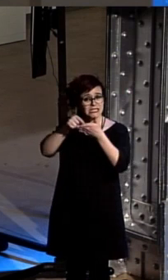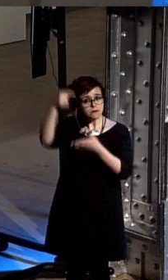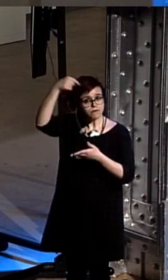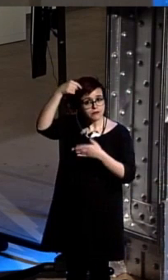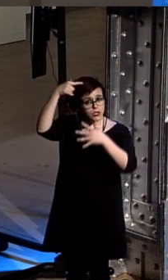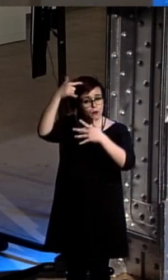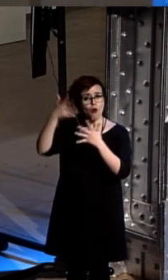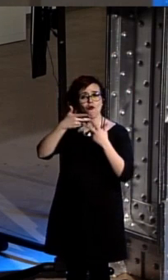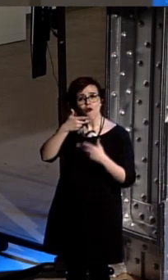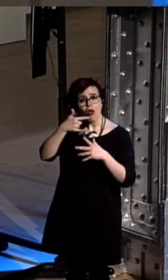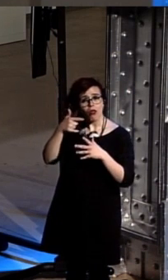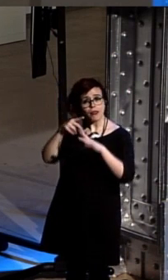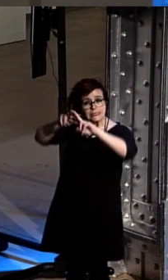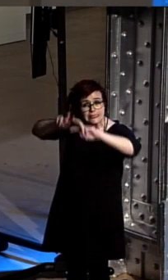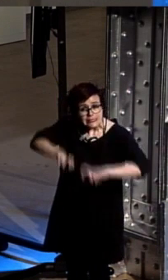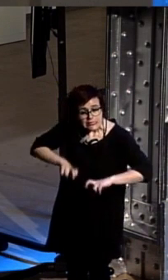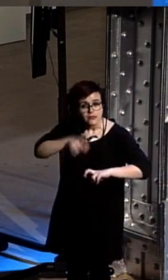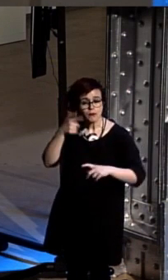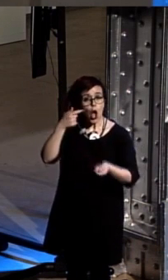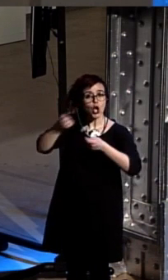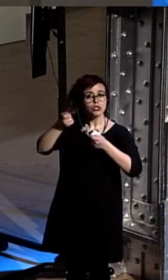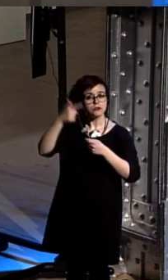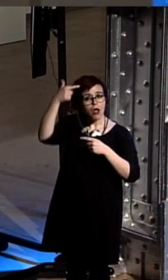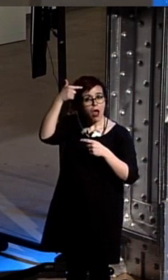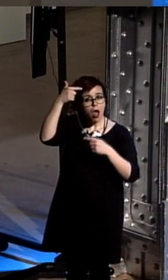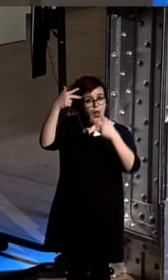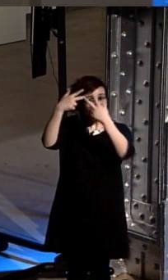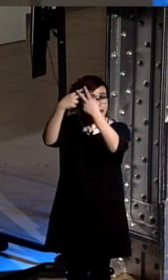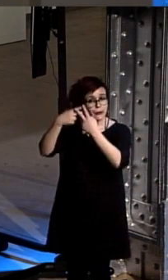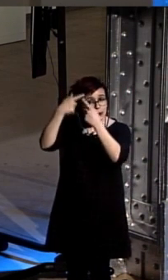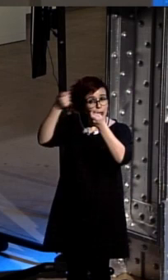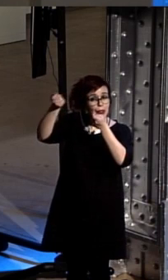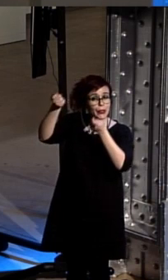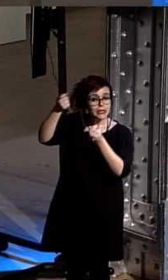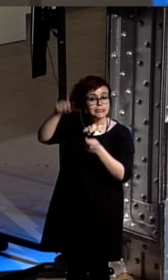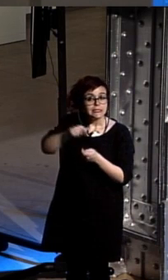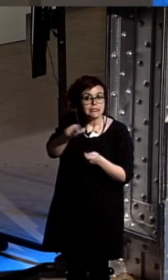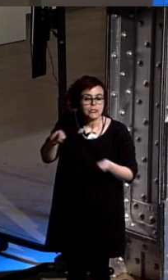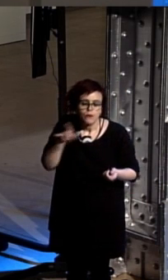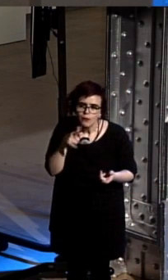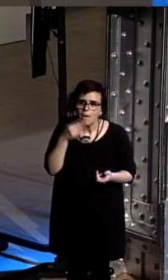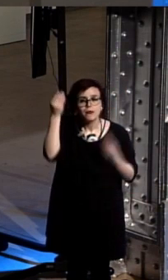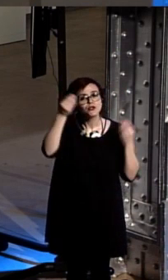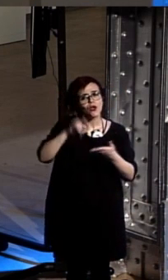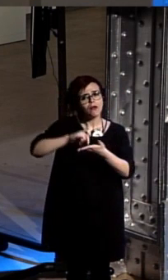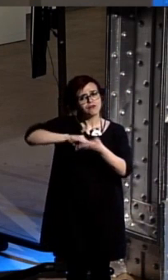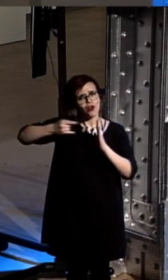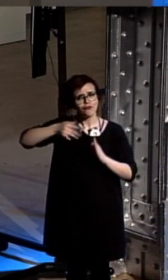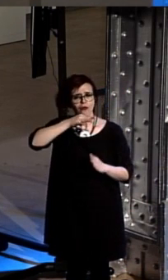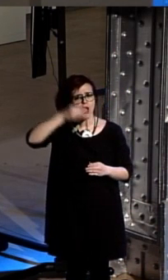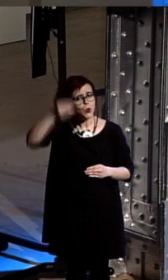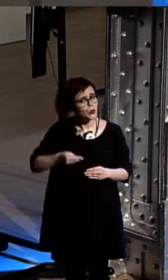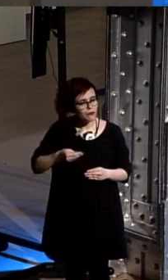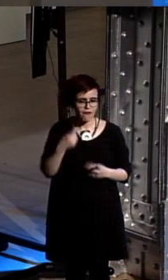preguntar. ¿Podemos utilizar estas tecnologías para controlar la mente? Bueno, yo creo que ahora mismo la tecnología no es lo suficientemente buena y